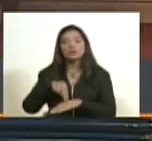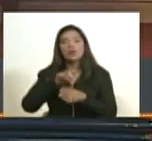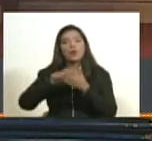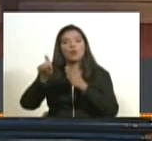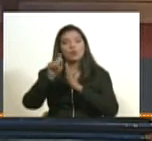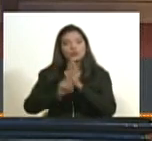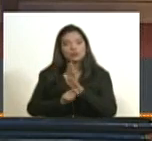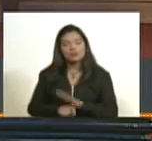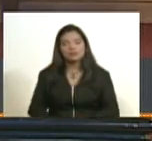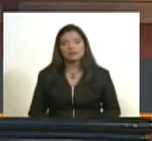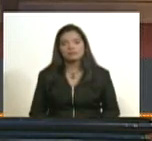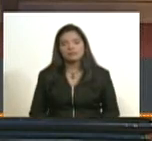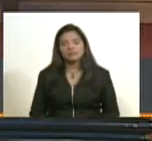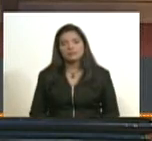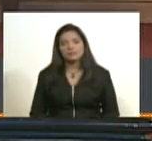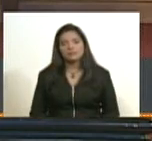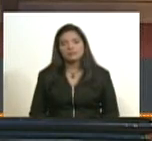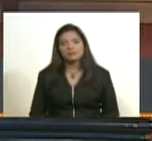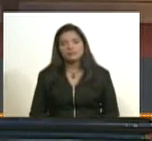Constituyente.